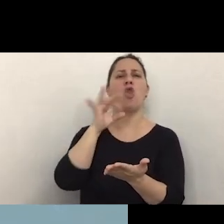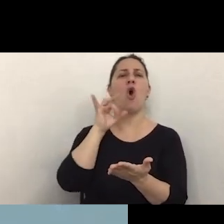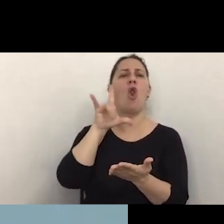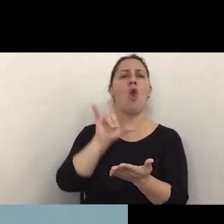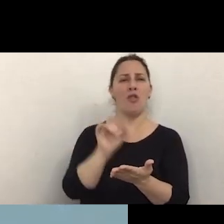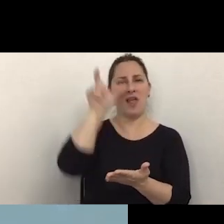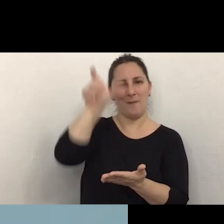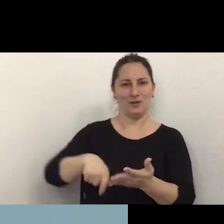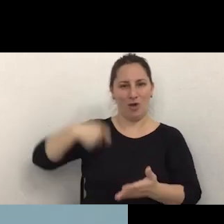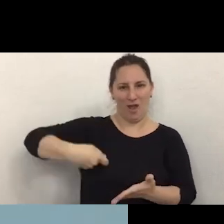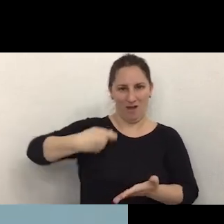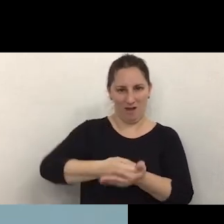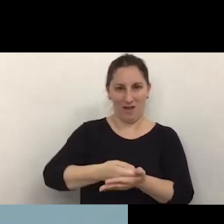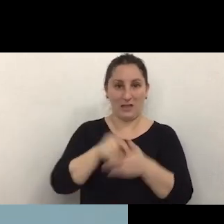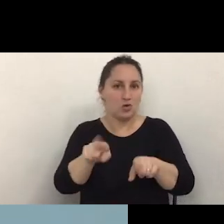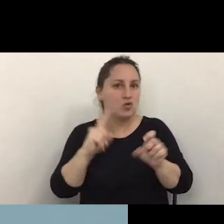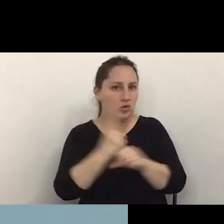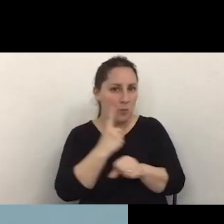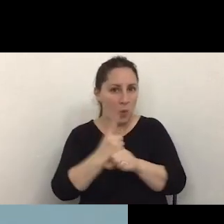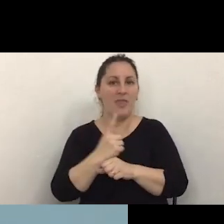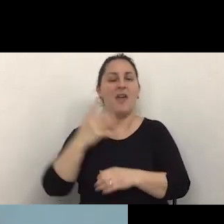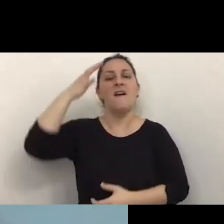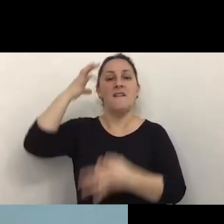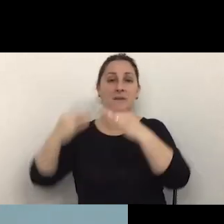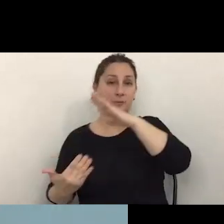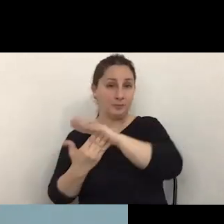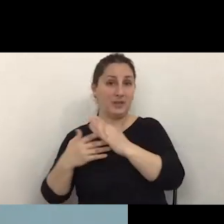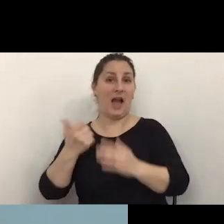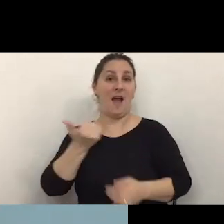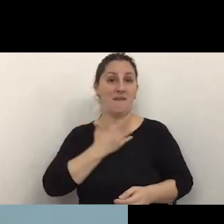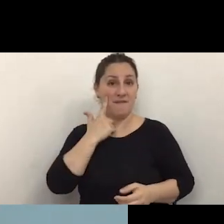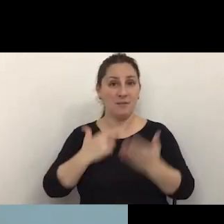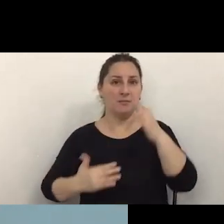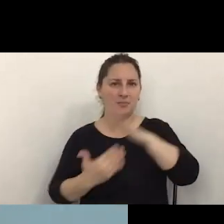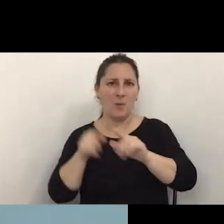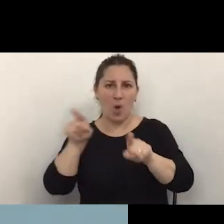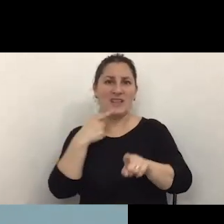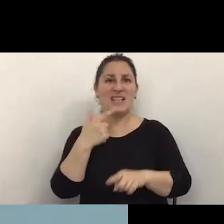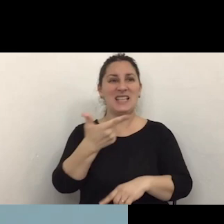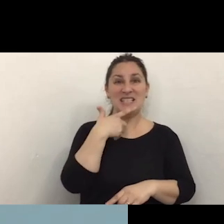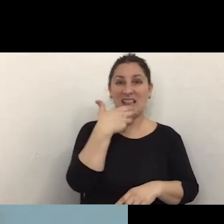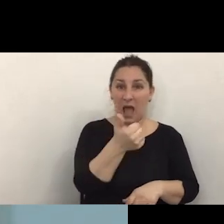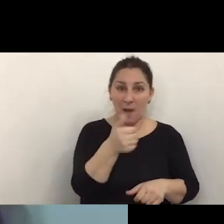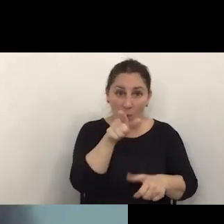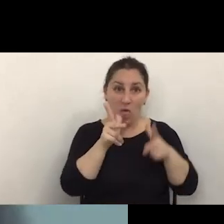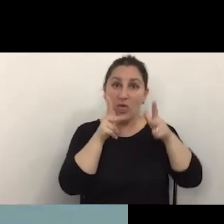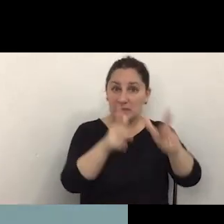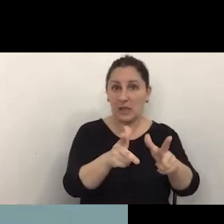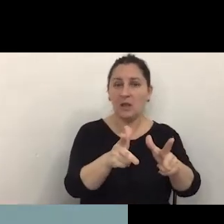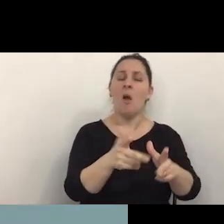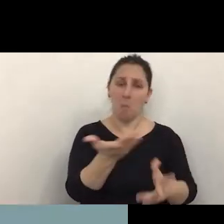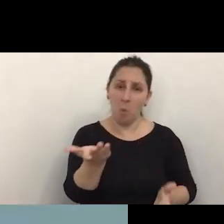contribuyente. Los vocales del Tribunal Fiscal le dijeron, si vos vas a decir 17A, explícame